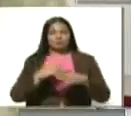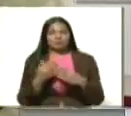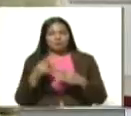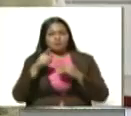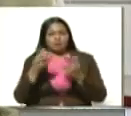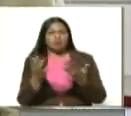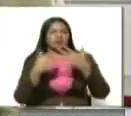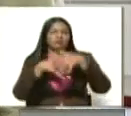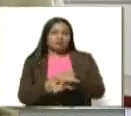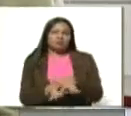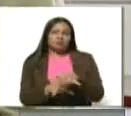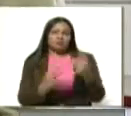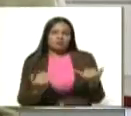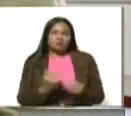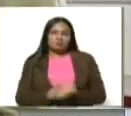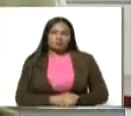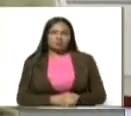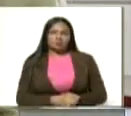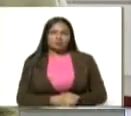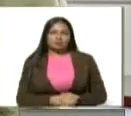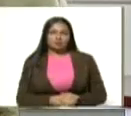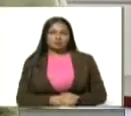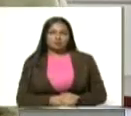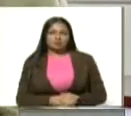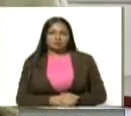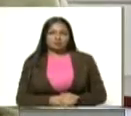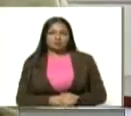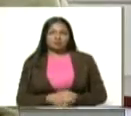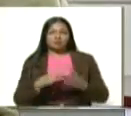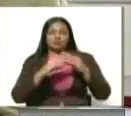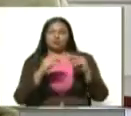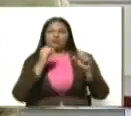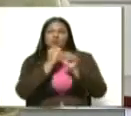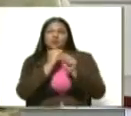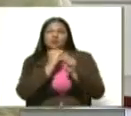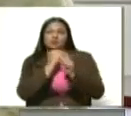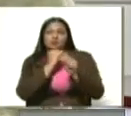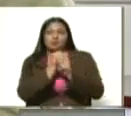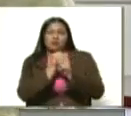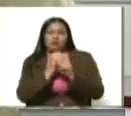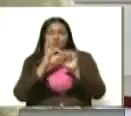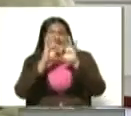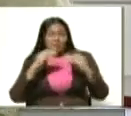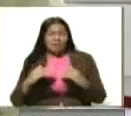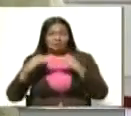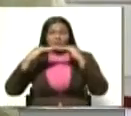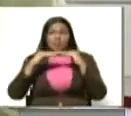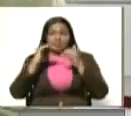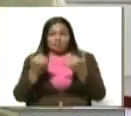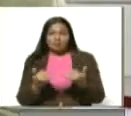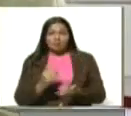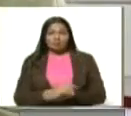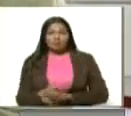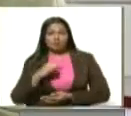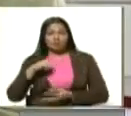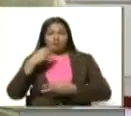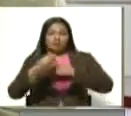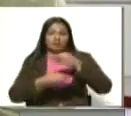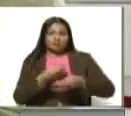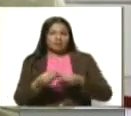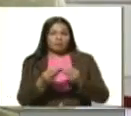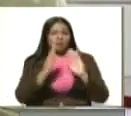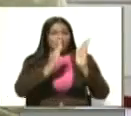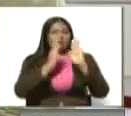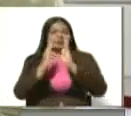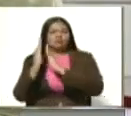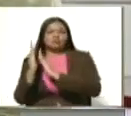la inclusión, lo que es todo el trabajo en materia de equidad, de igualdad que realizamos las organizaciones y